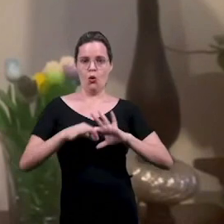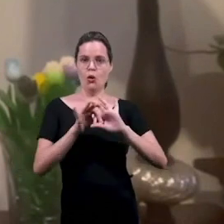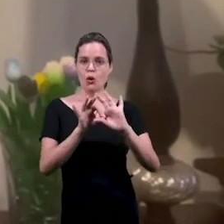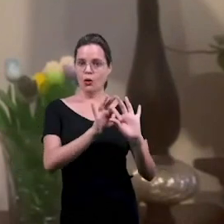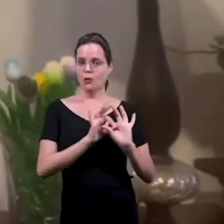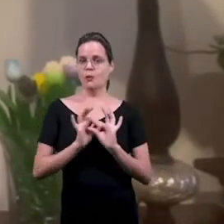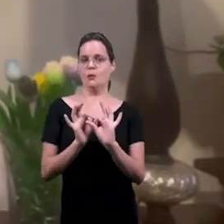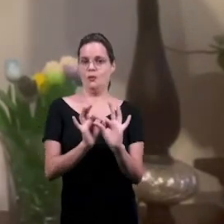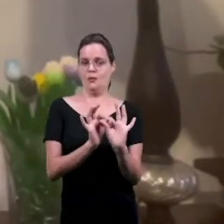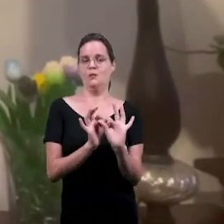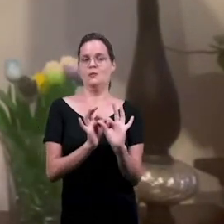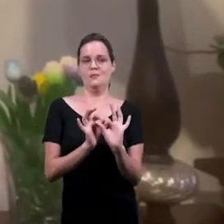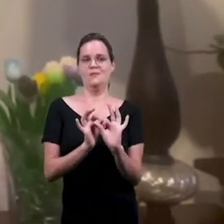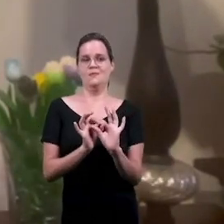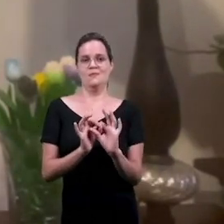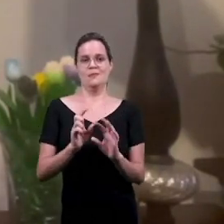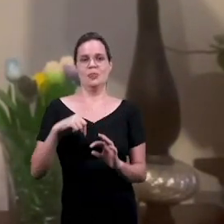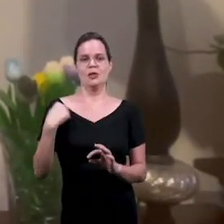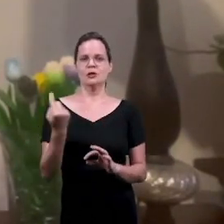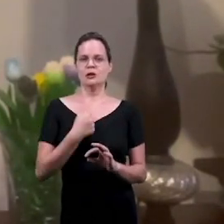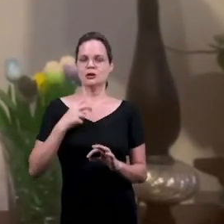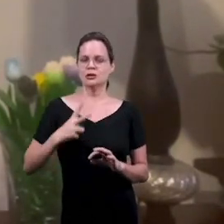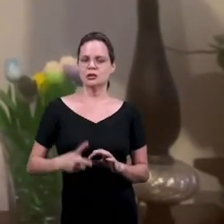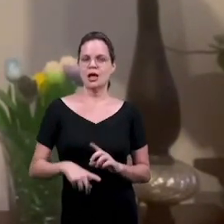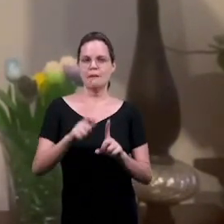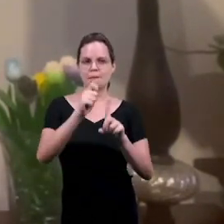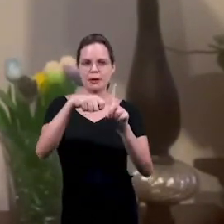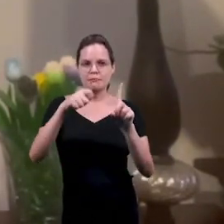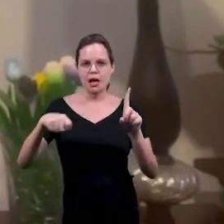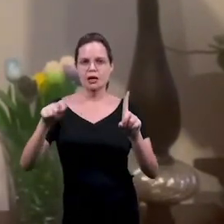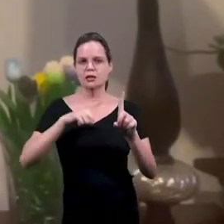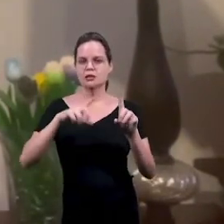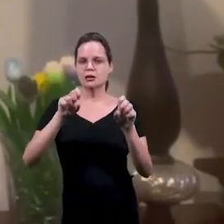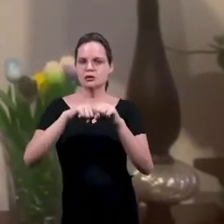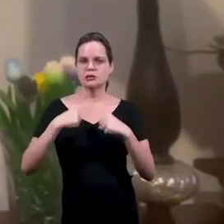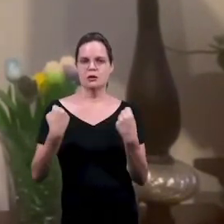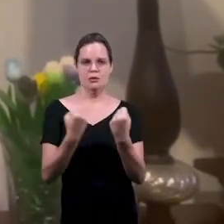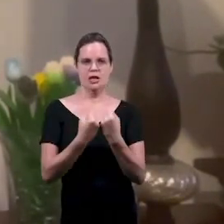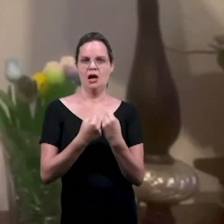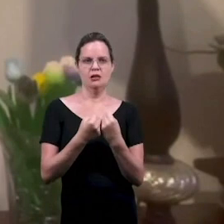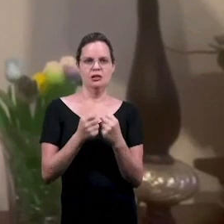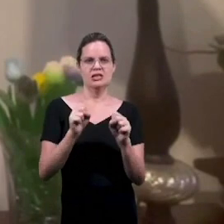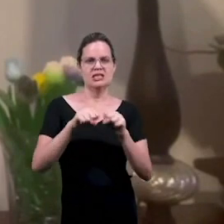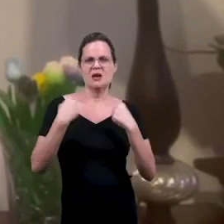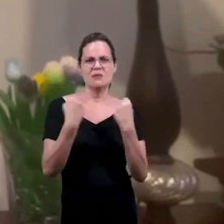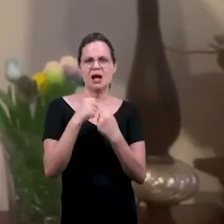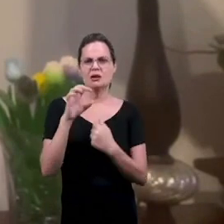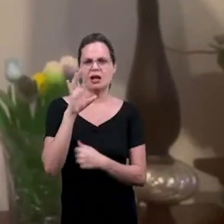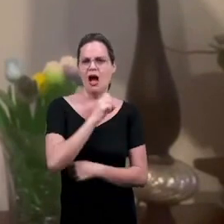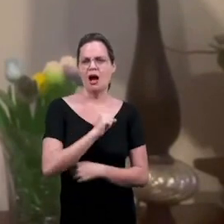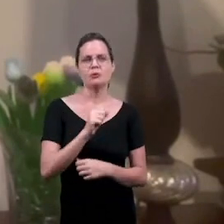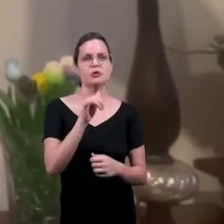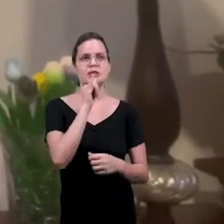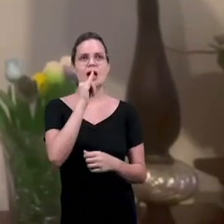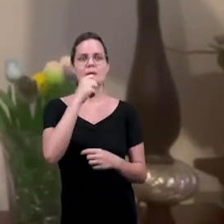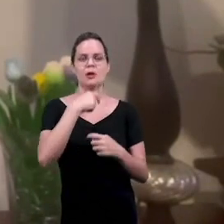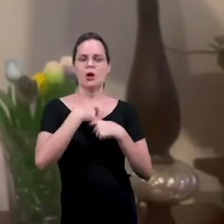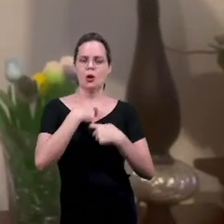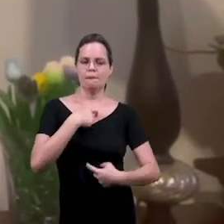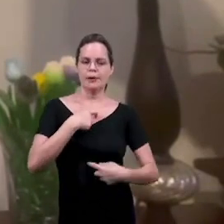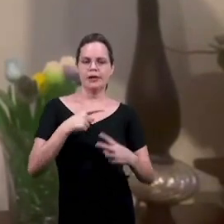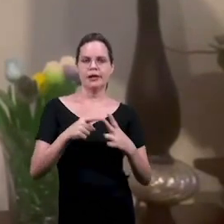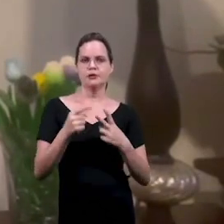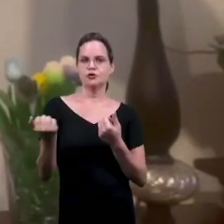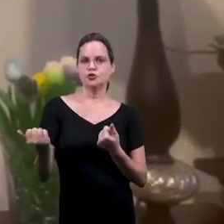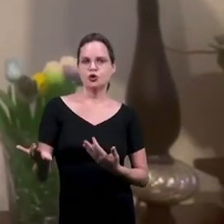la experiencia de cuerpo que nosotros vivimos. Nosotros tenemos mensualmente seminarios, mini